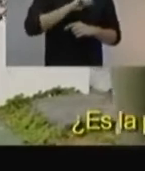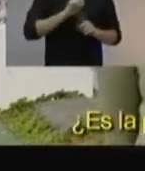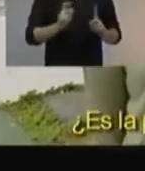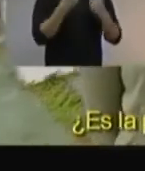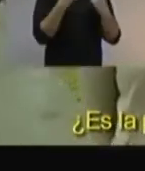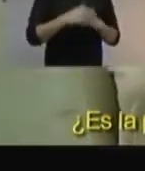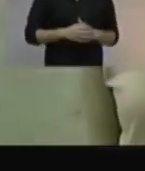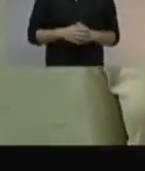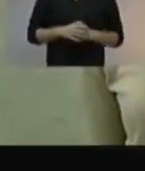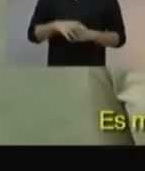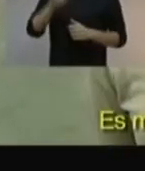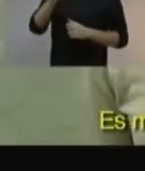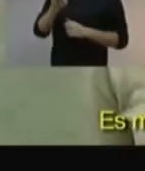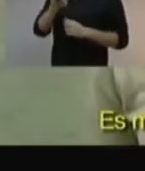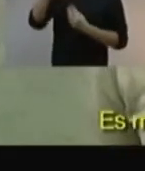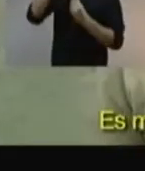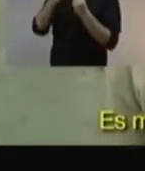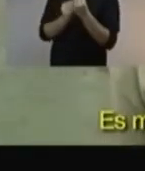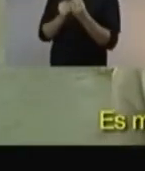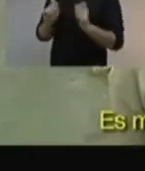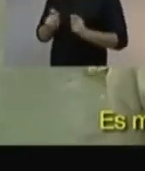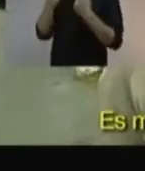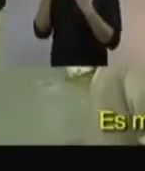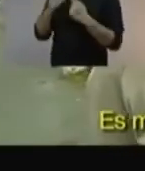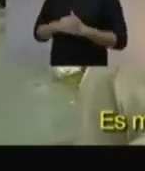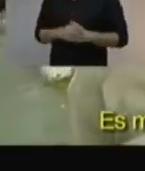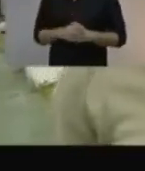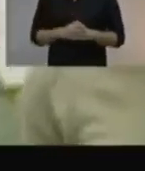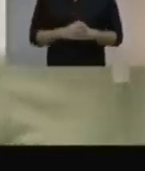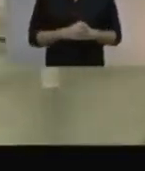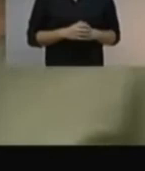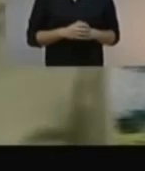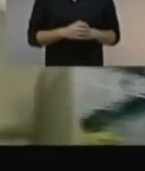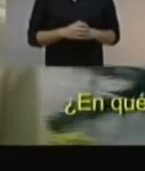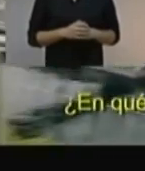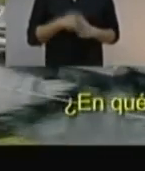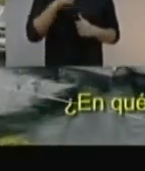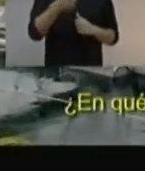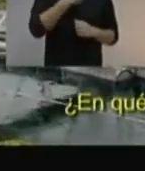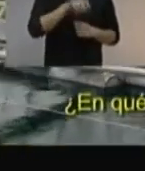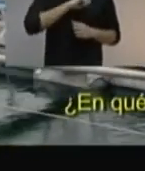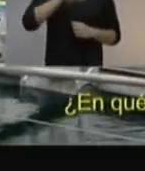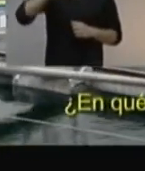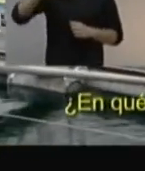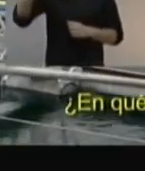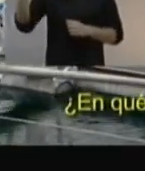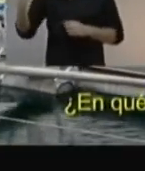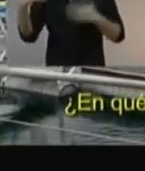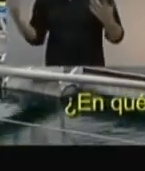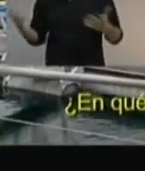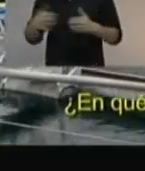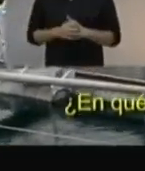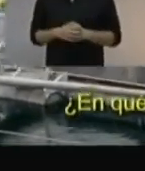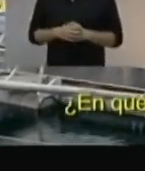in Spain? First time in Gran Canaria. Okay. What other places of Spain have you seen before